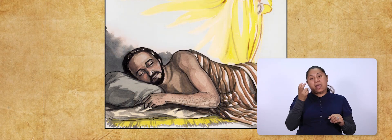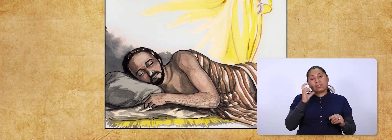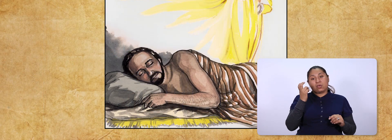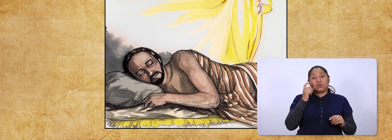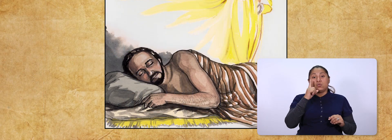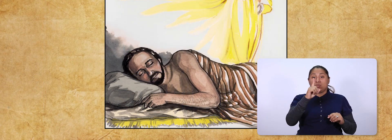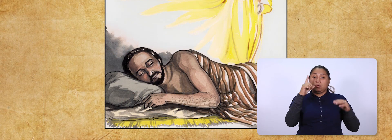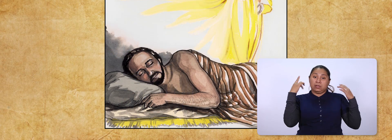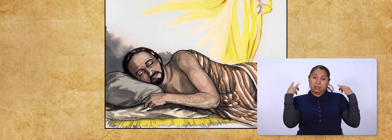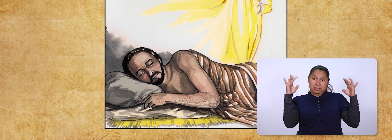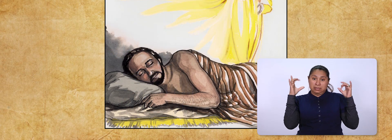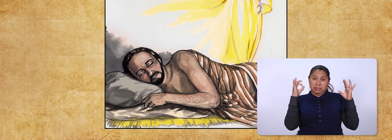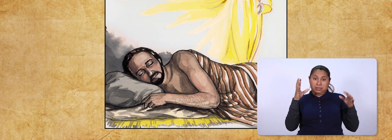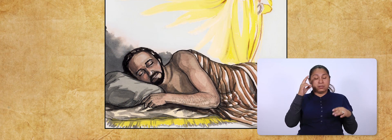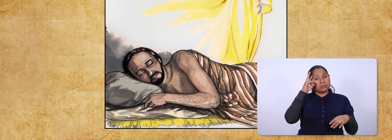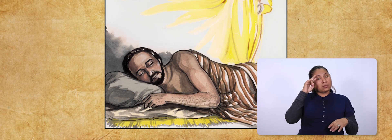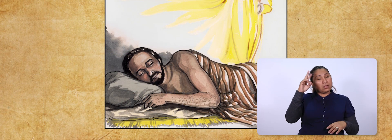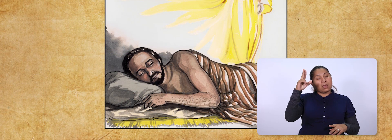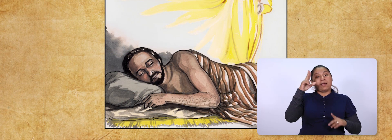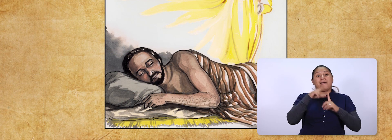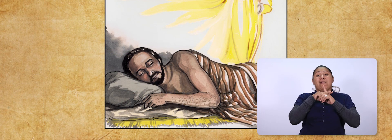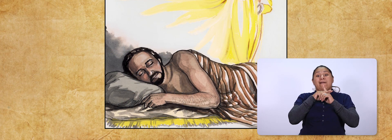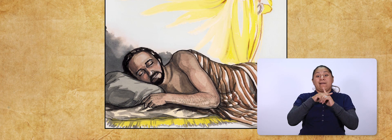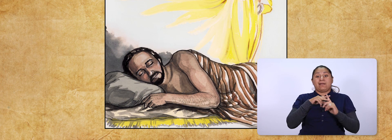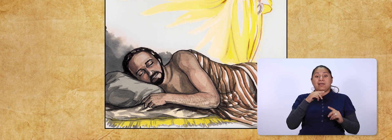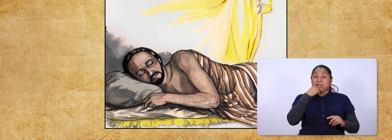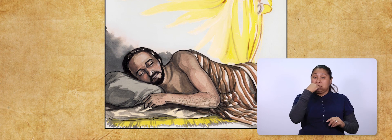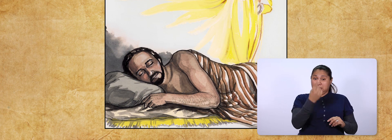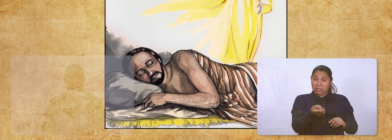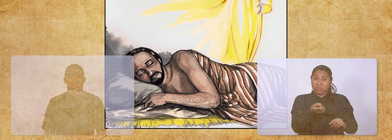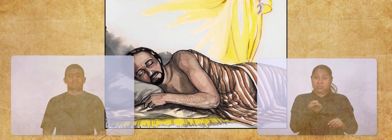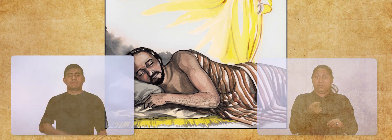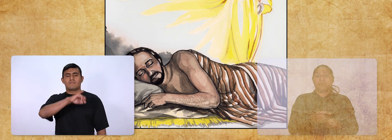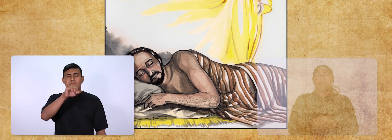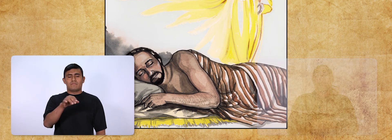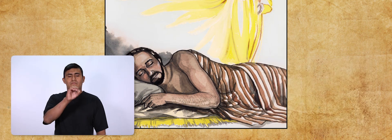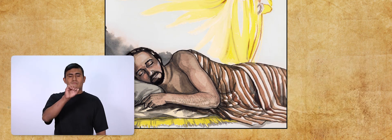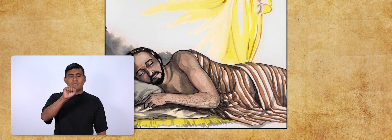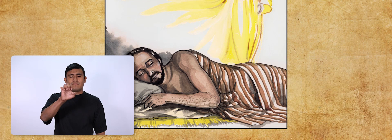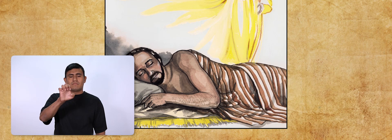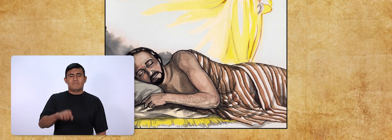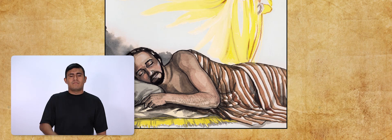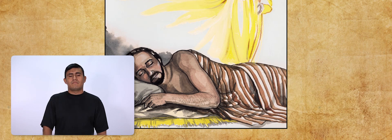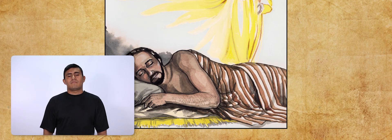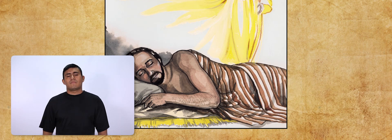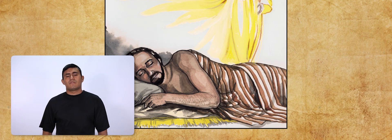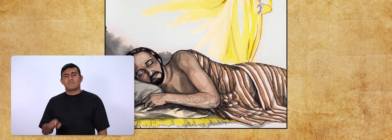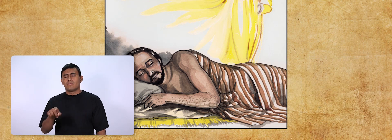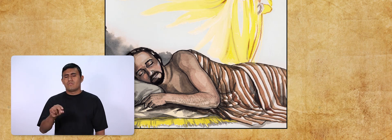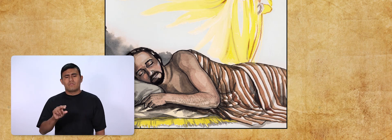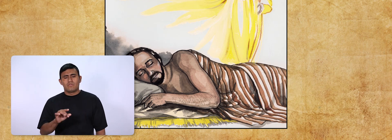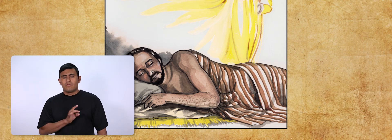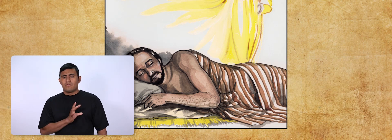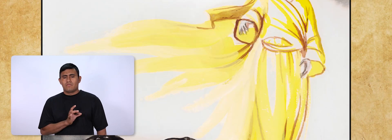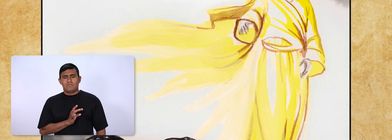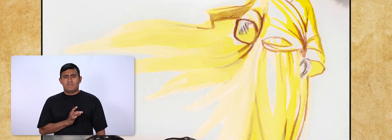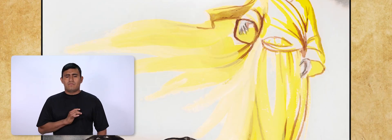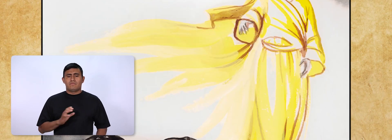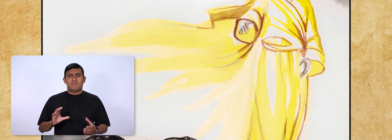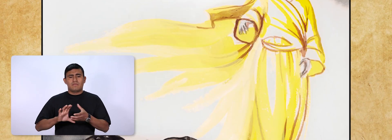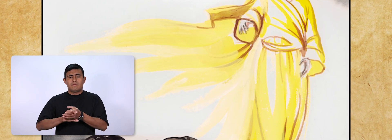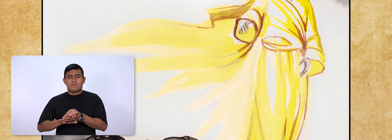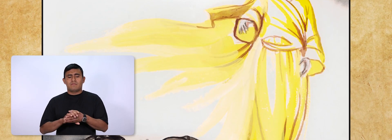Ya había pensado hacerlo así cuando un ángel del Señor se le apareció en sueños y le dijo. José,